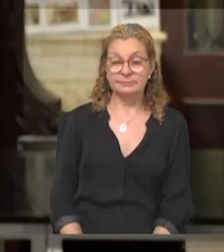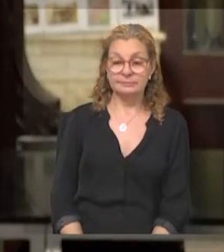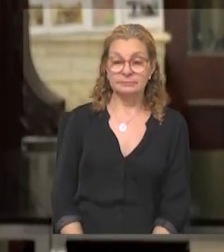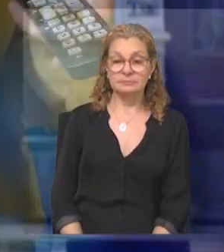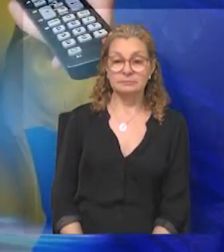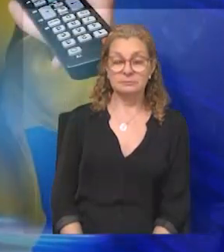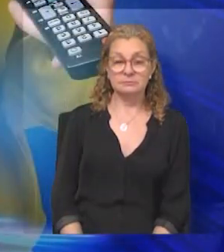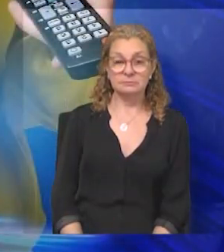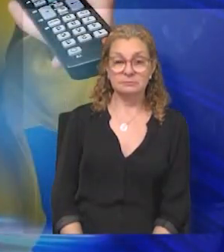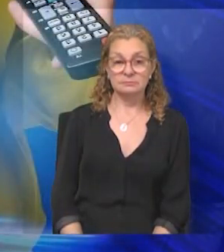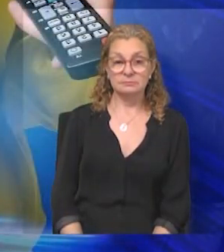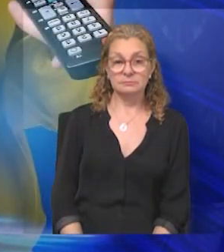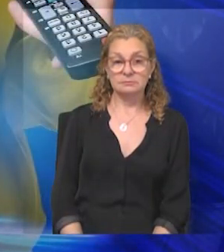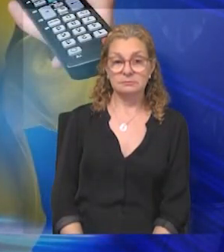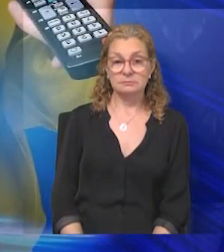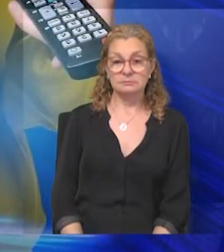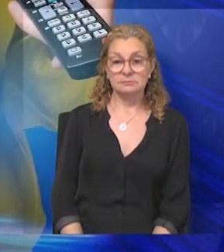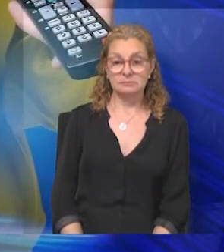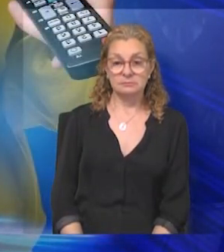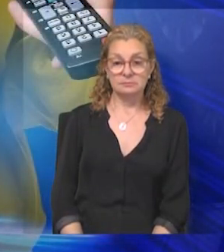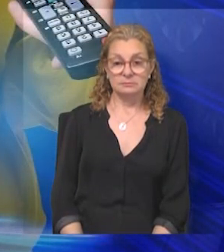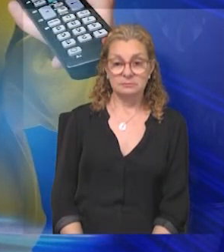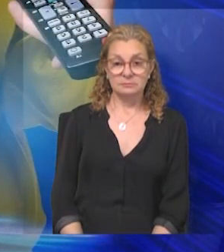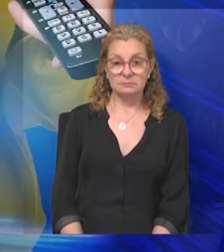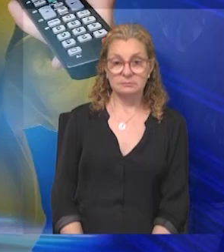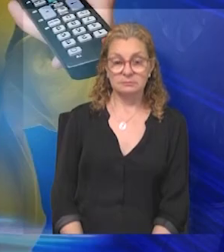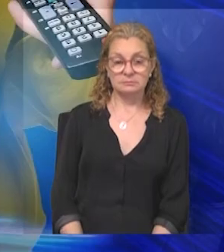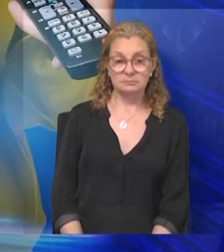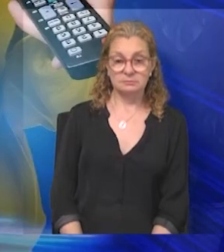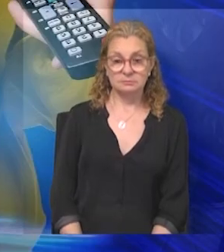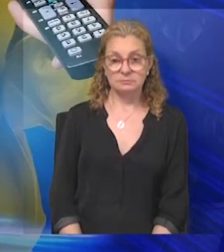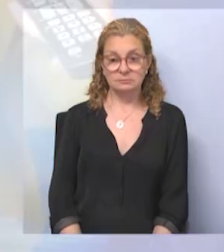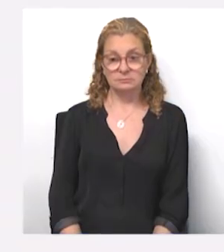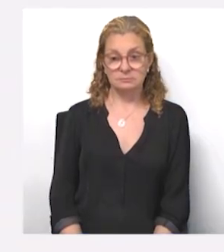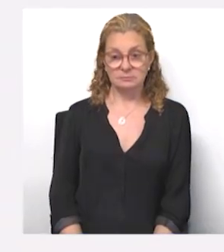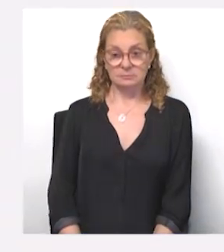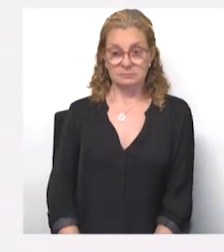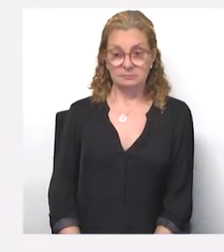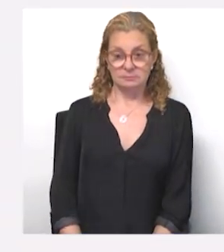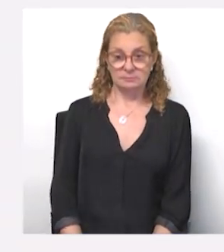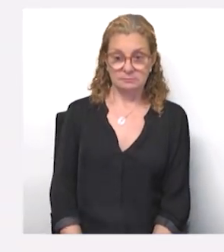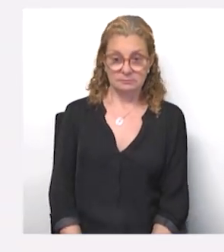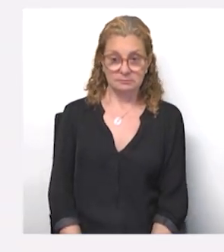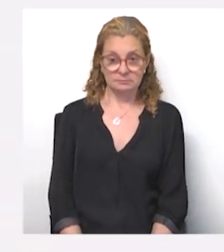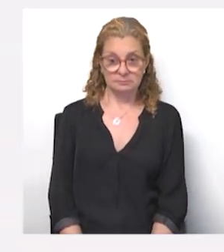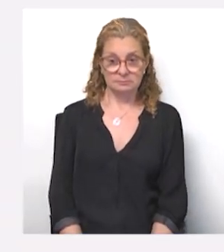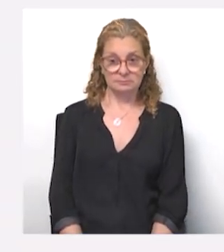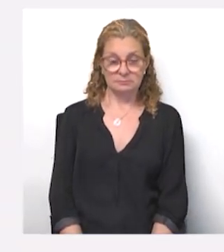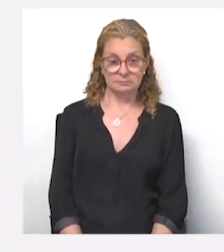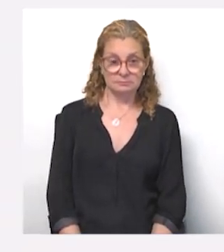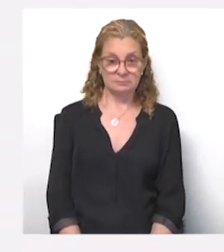domingo presentó antel renova tu plan de fibra con un 50% de descuento por 3 meses y muchos más